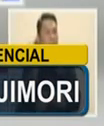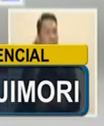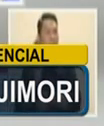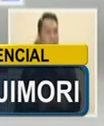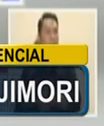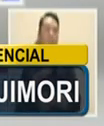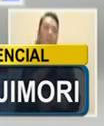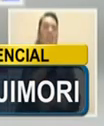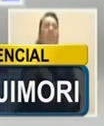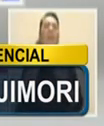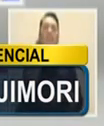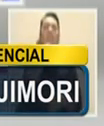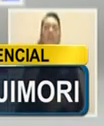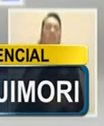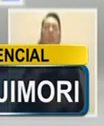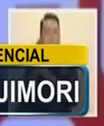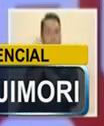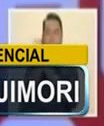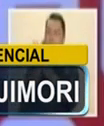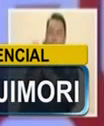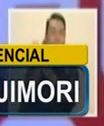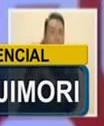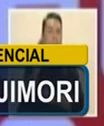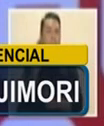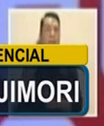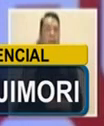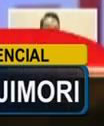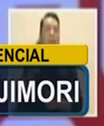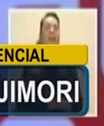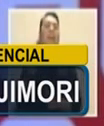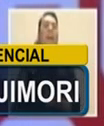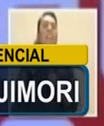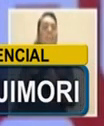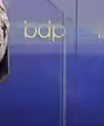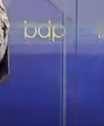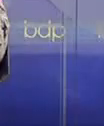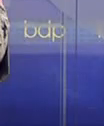principales propuestas de la lideresa de Fuerza Popular. Para dar a dedo el otro...